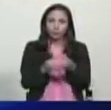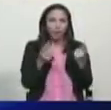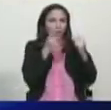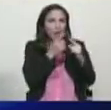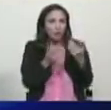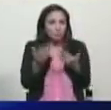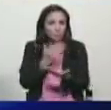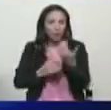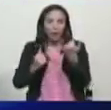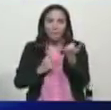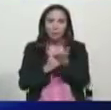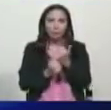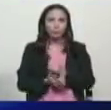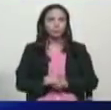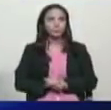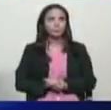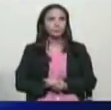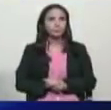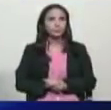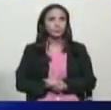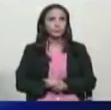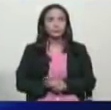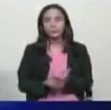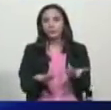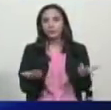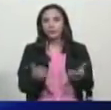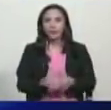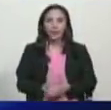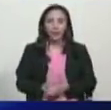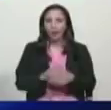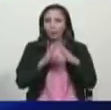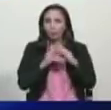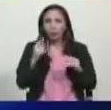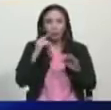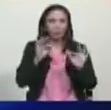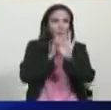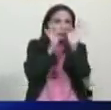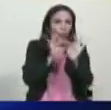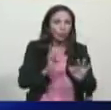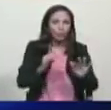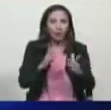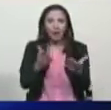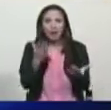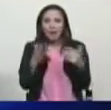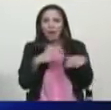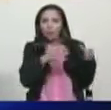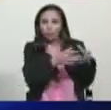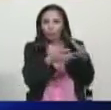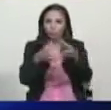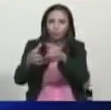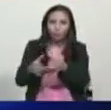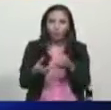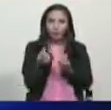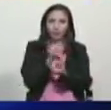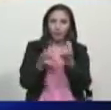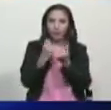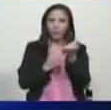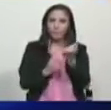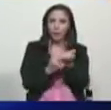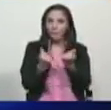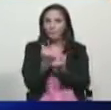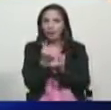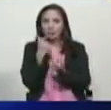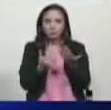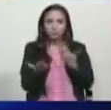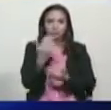el apoyo a través de todas las formas que podemos para financiar, apoyar,